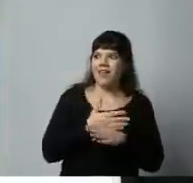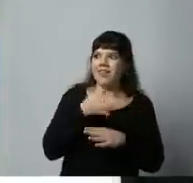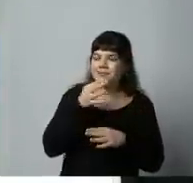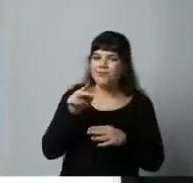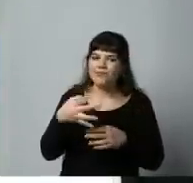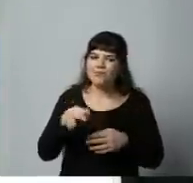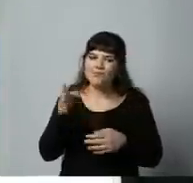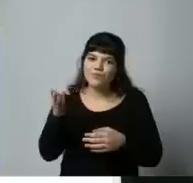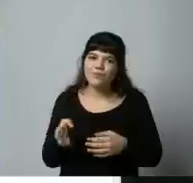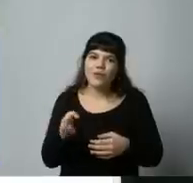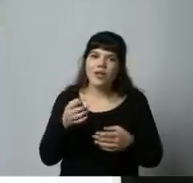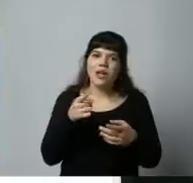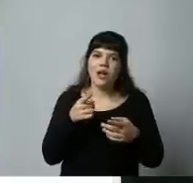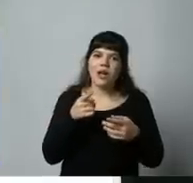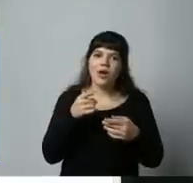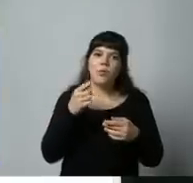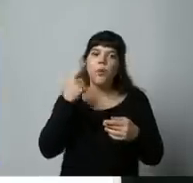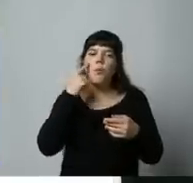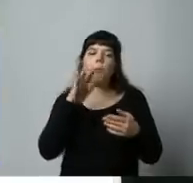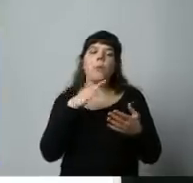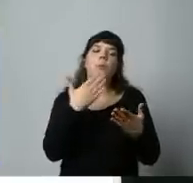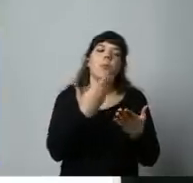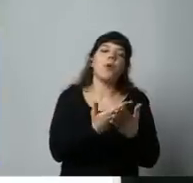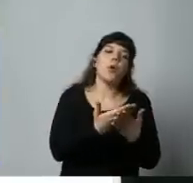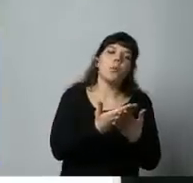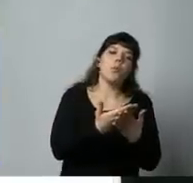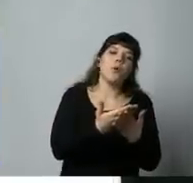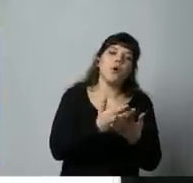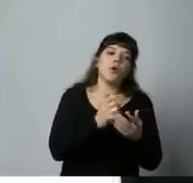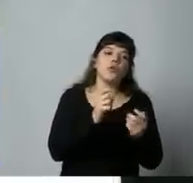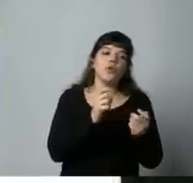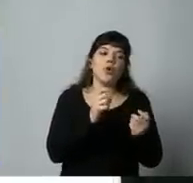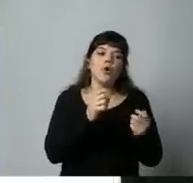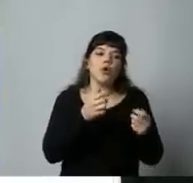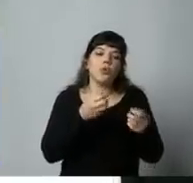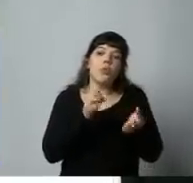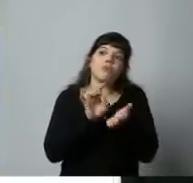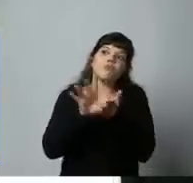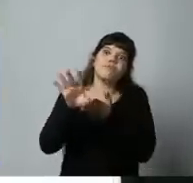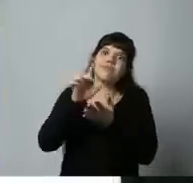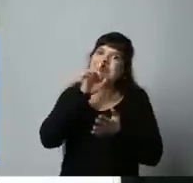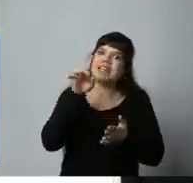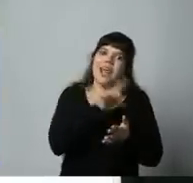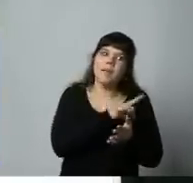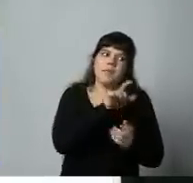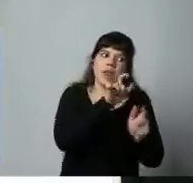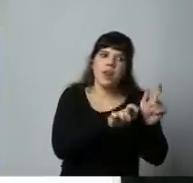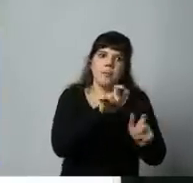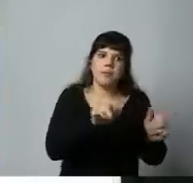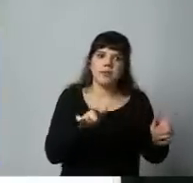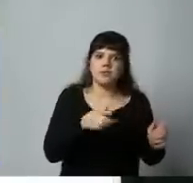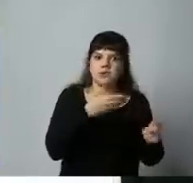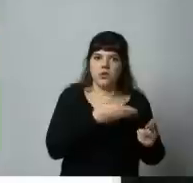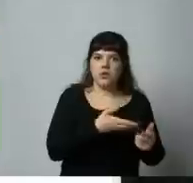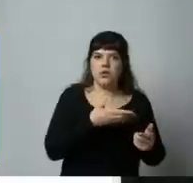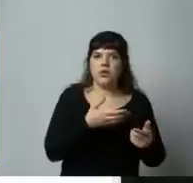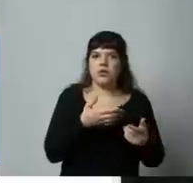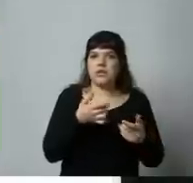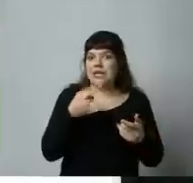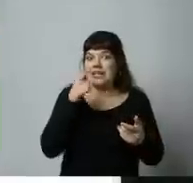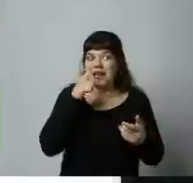hay se está propuesto un desalojo Express como este rápidamente las